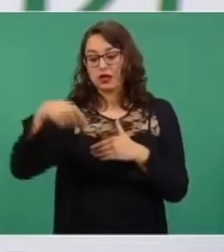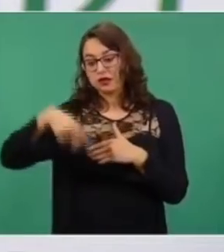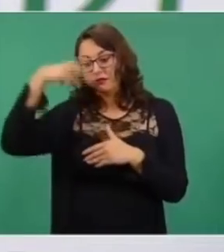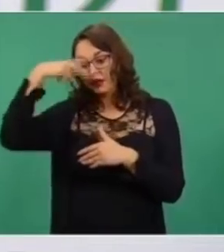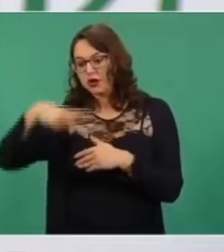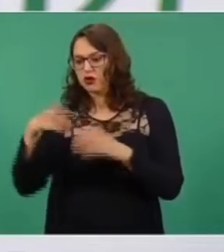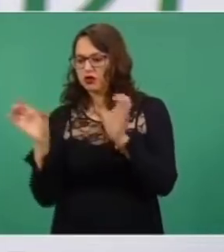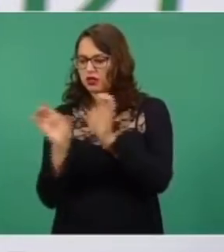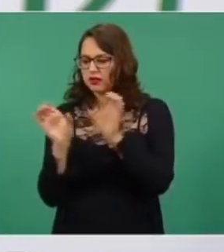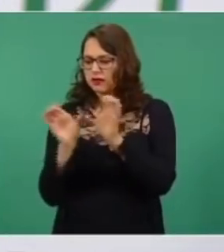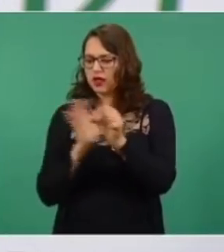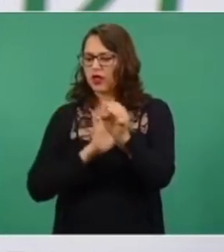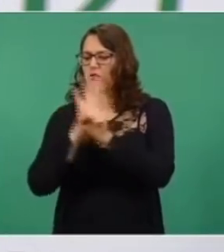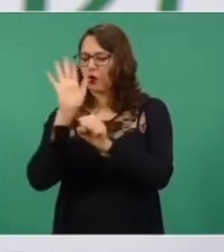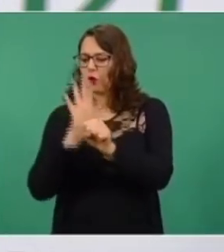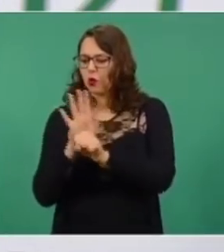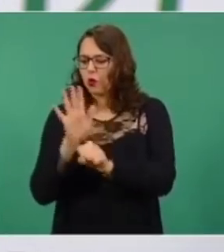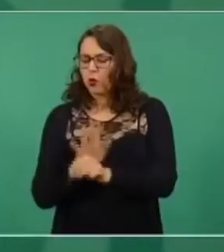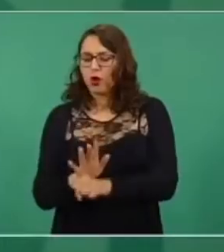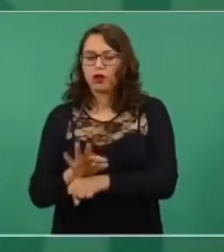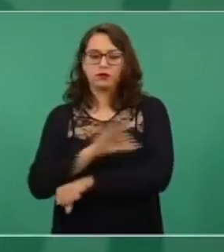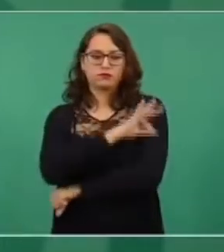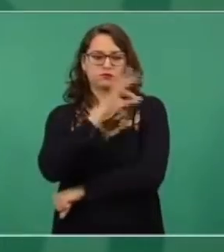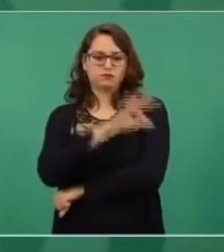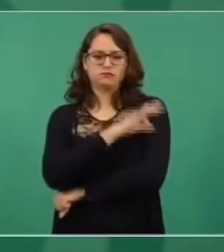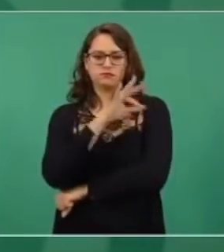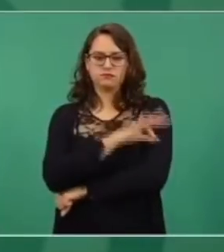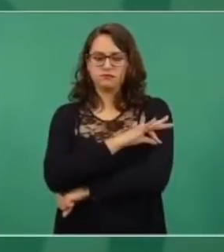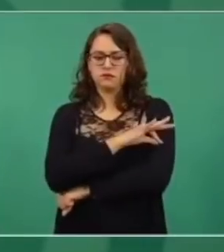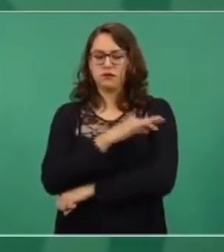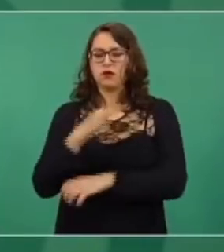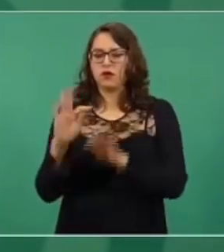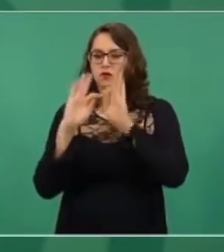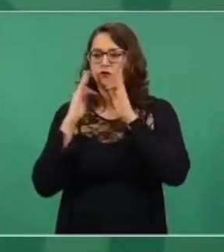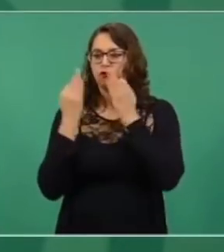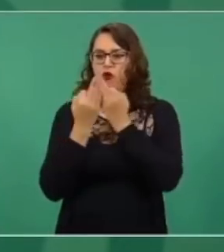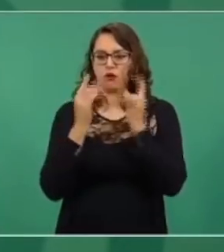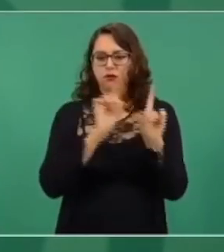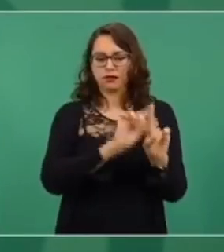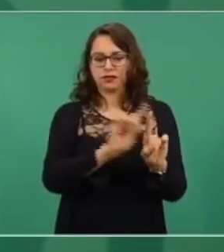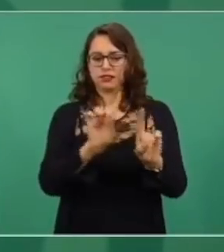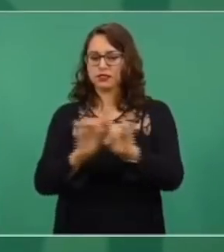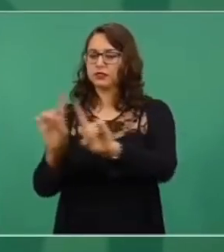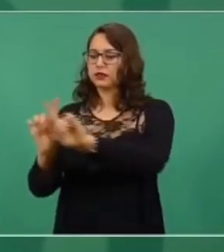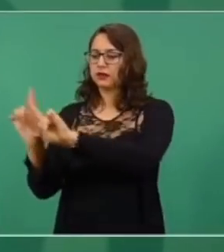tiene. Hay muchas preguntas, diferentes tipos de universos de personas.